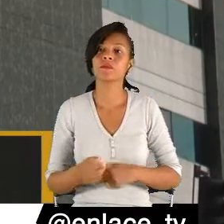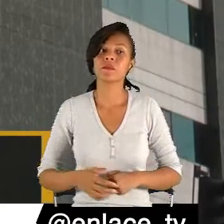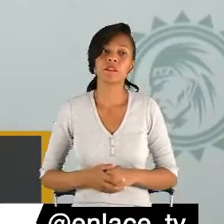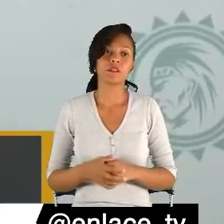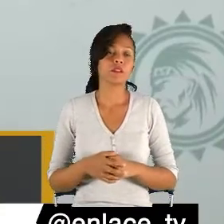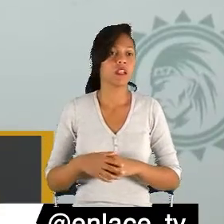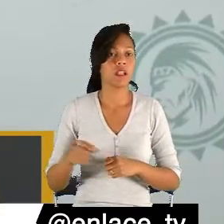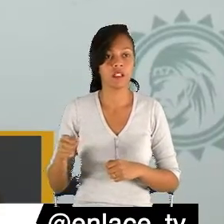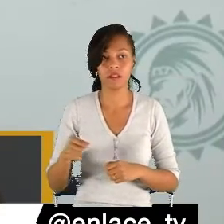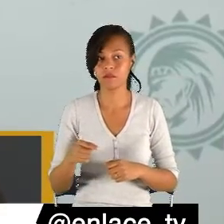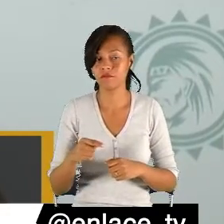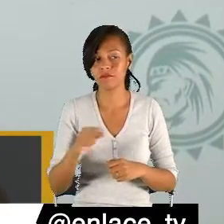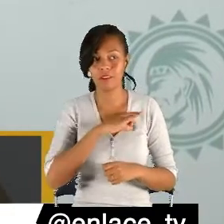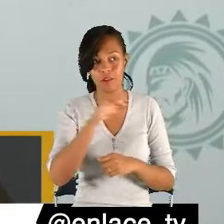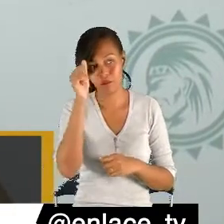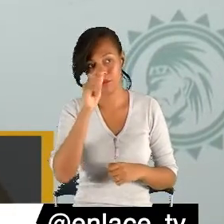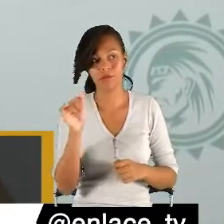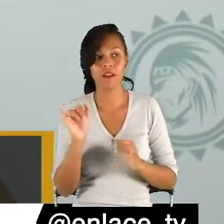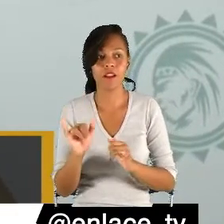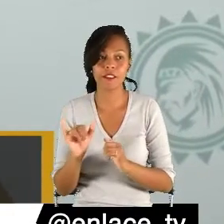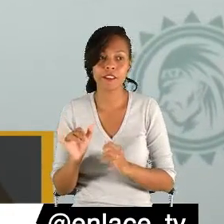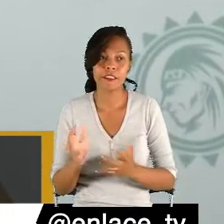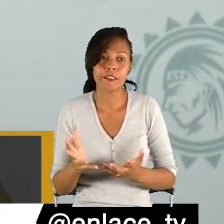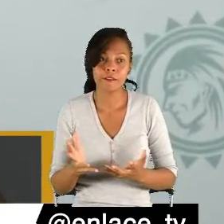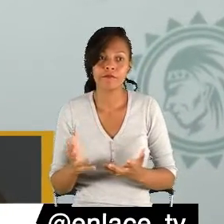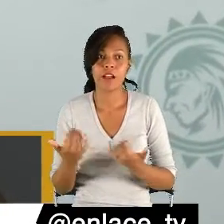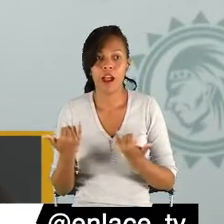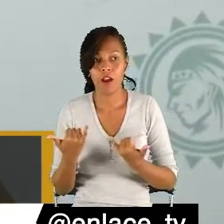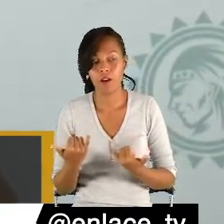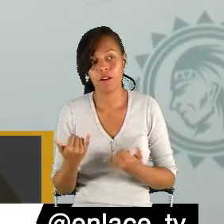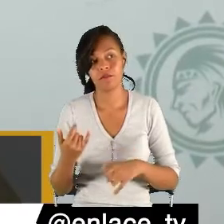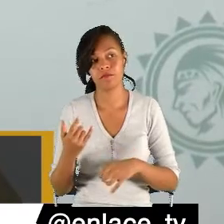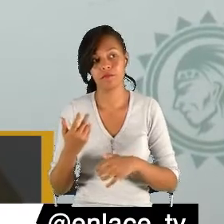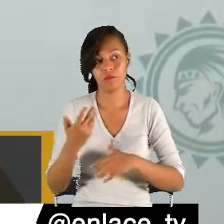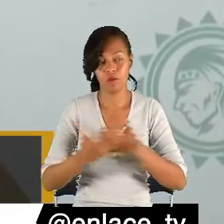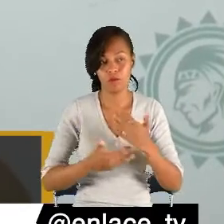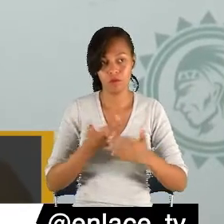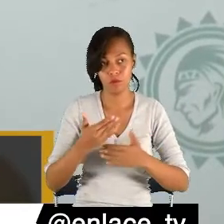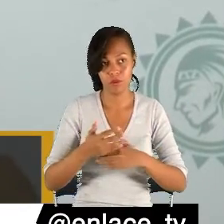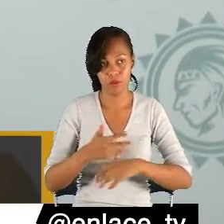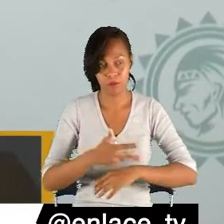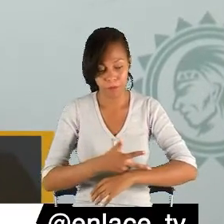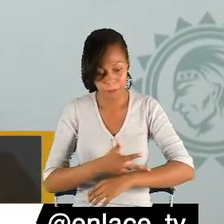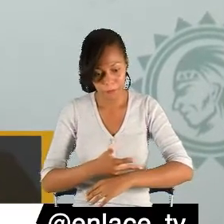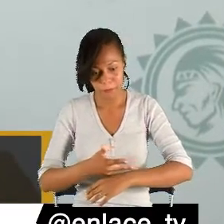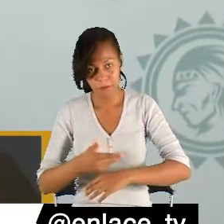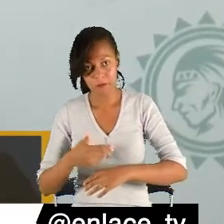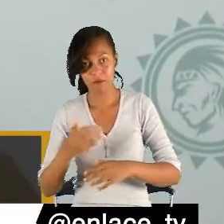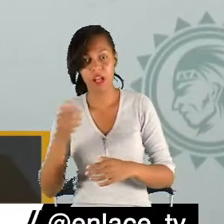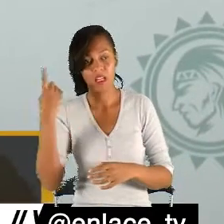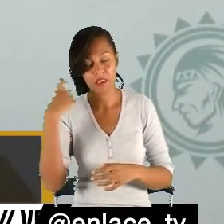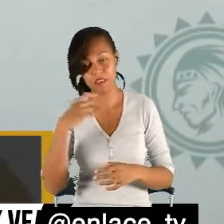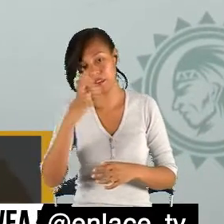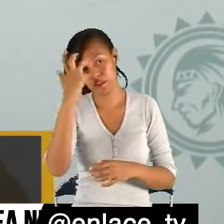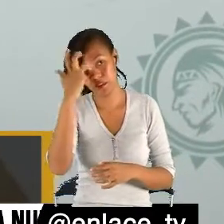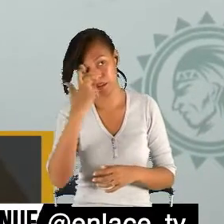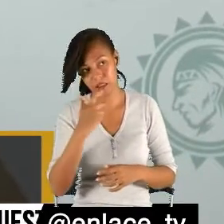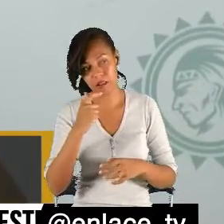hoy puedes afortunadamente ya empezaron a retirarle la sedación ayer se le hicieron unos exámenes se le practicó